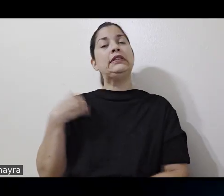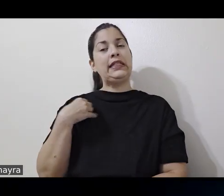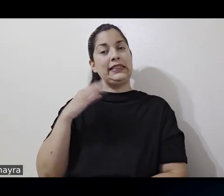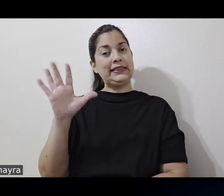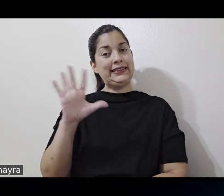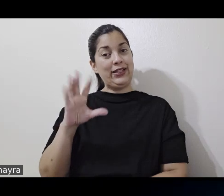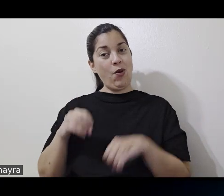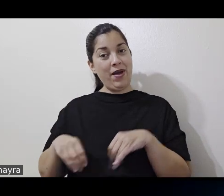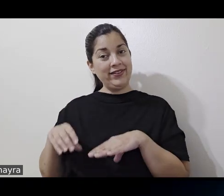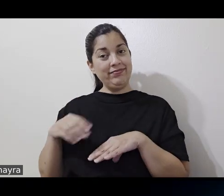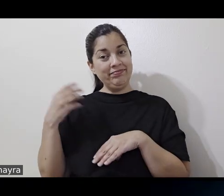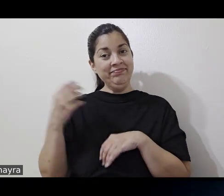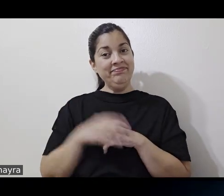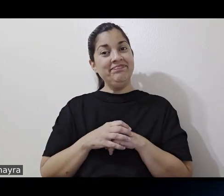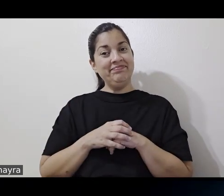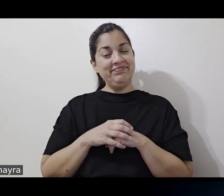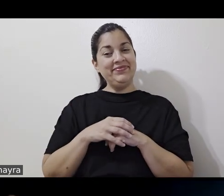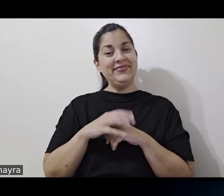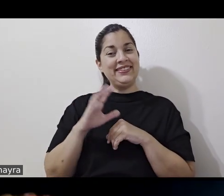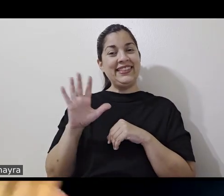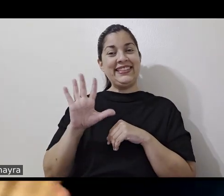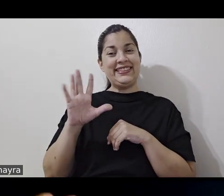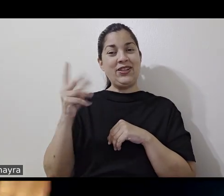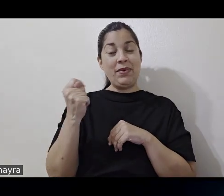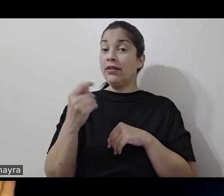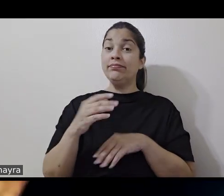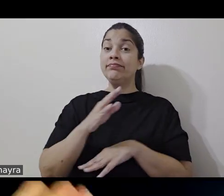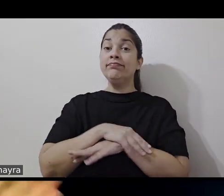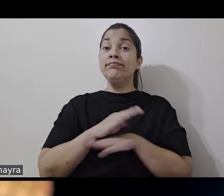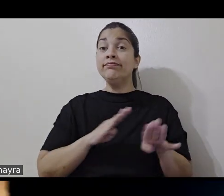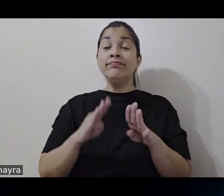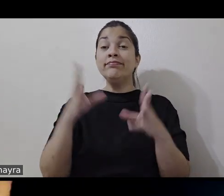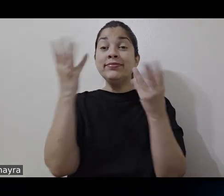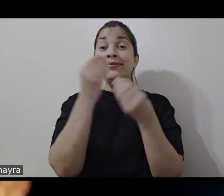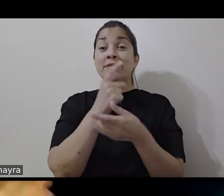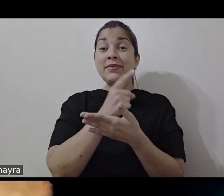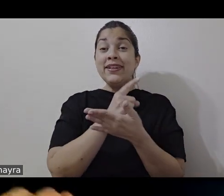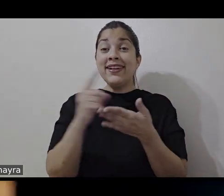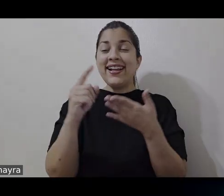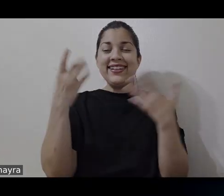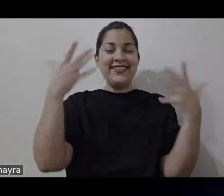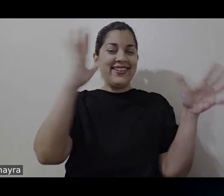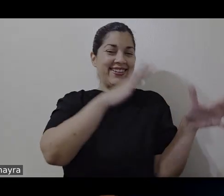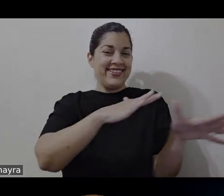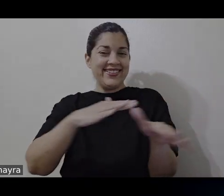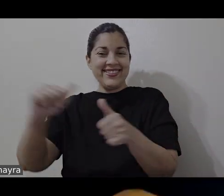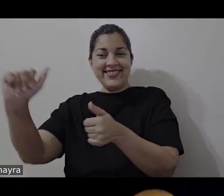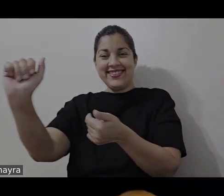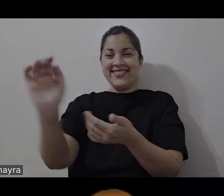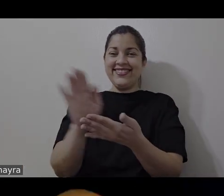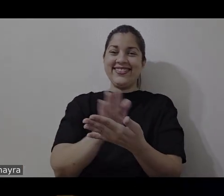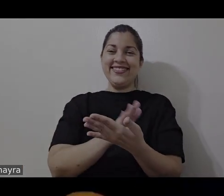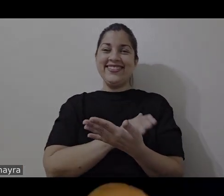martes. Sí. Así que pórtense bonito, tengan linda semana y nos fuimos, llévatelo, Chena. ¡Uy!